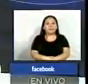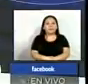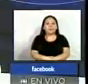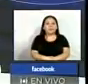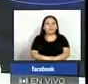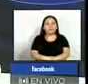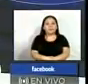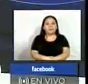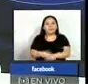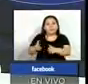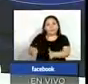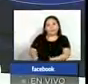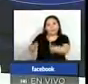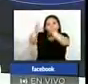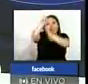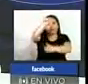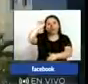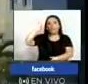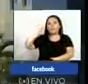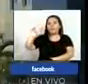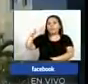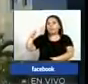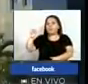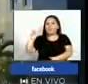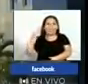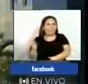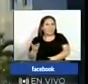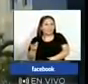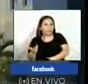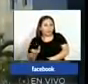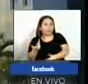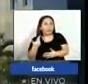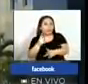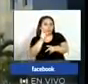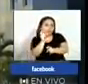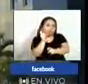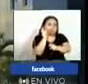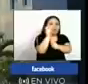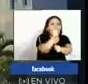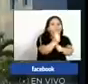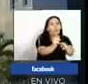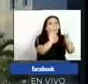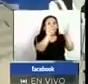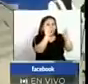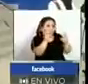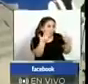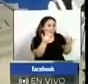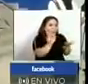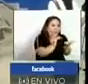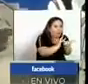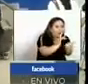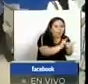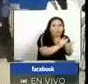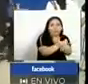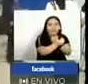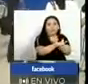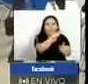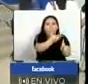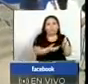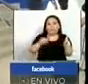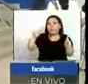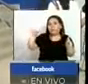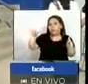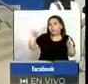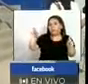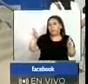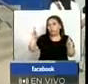Y la Fiscalía General de la República presentó una demanda por enriquecimiento ilícito contra Yuri Rodolfo Jenkins